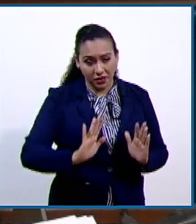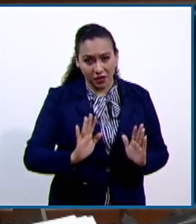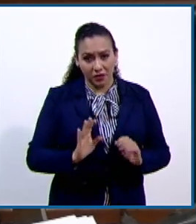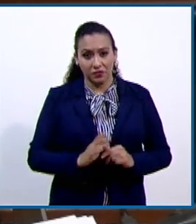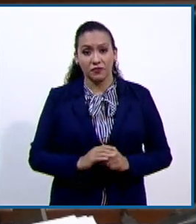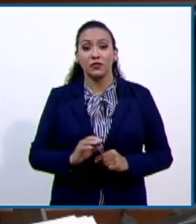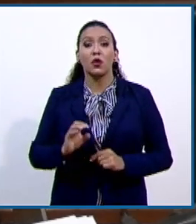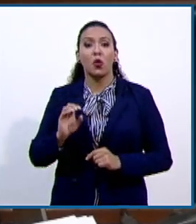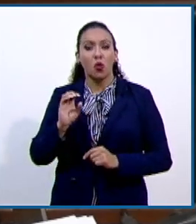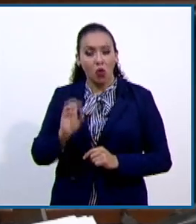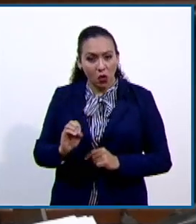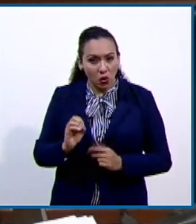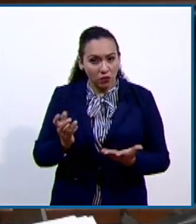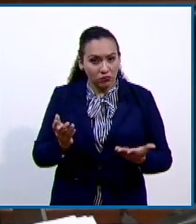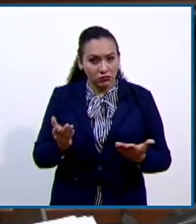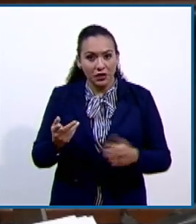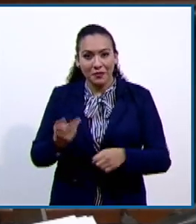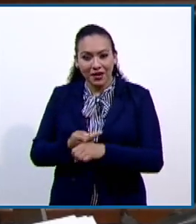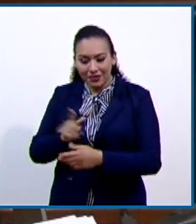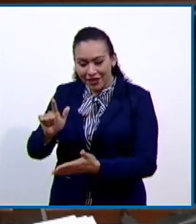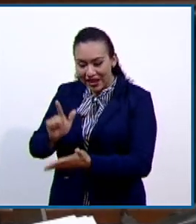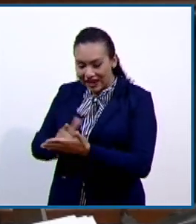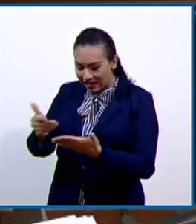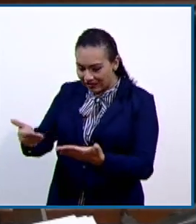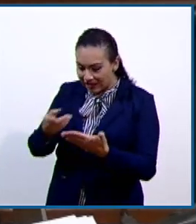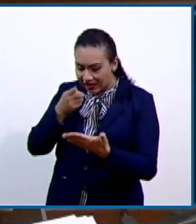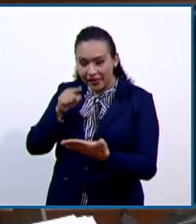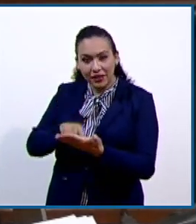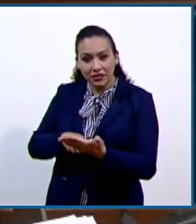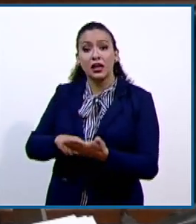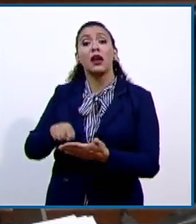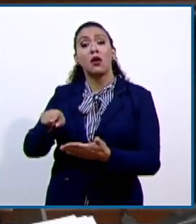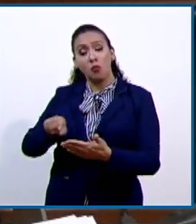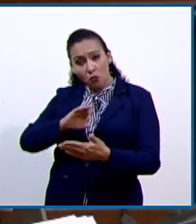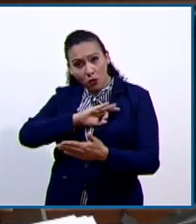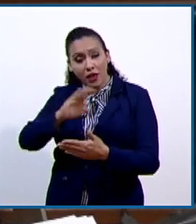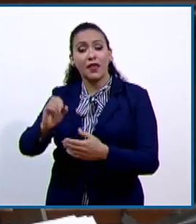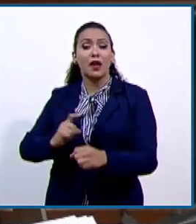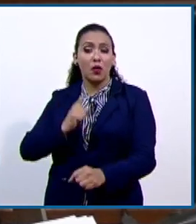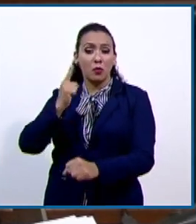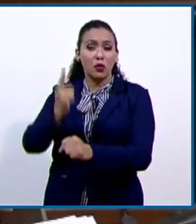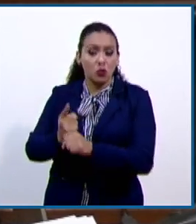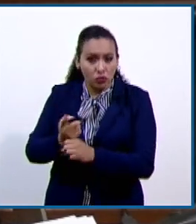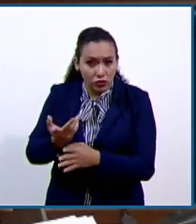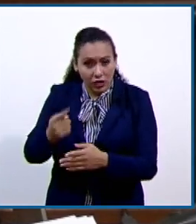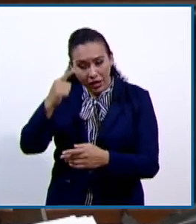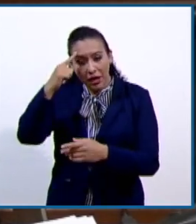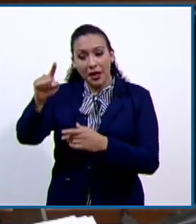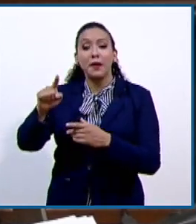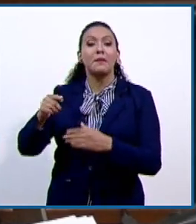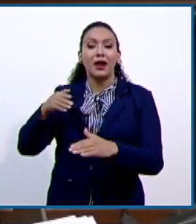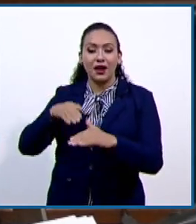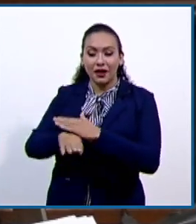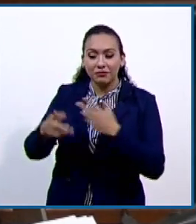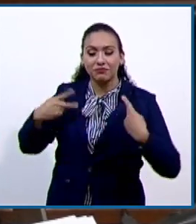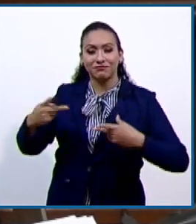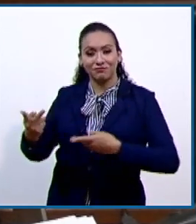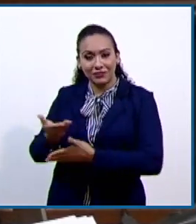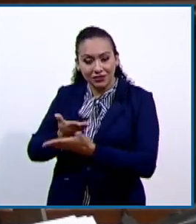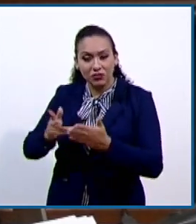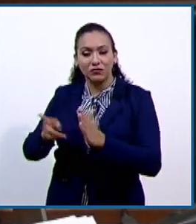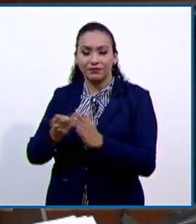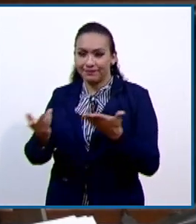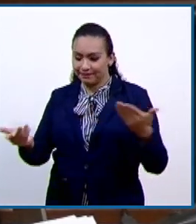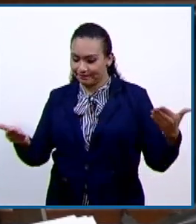la de su vida, se suprime por completo la posibilidad de reintegrarlo a la sociedad y los medios destinados a la consecución